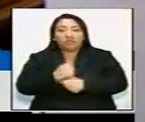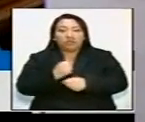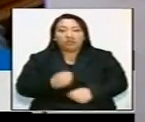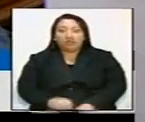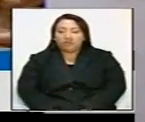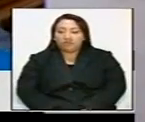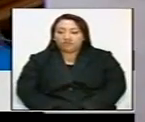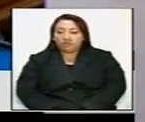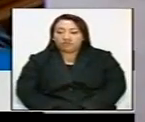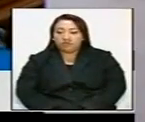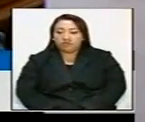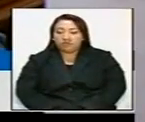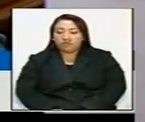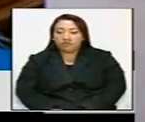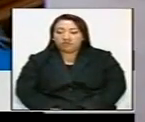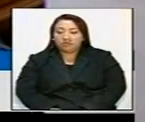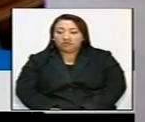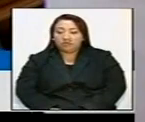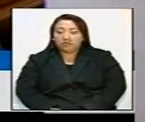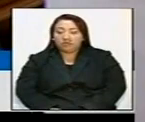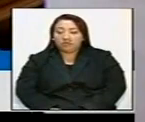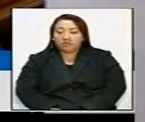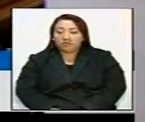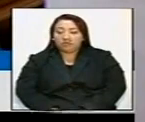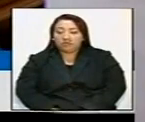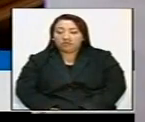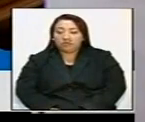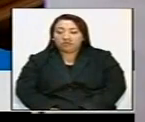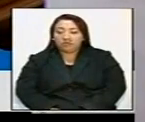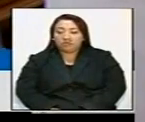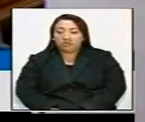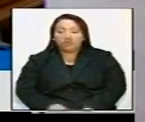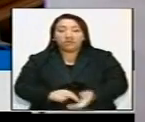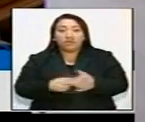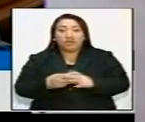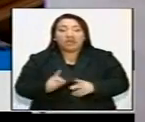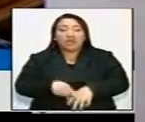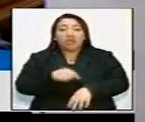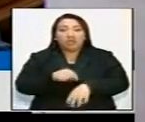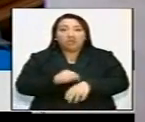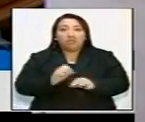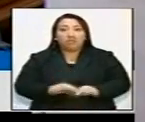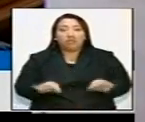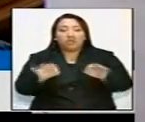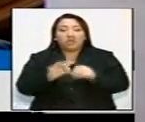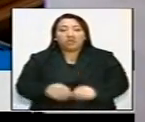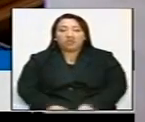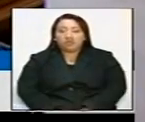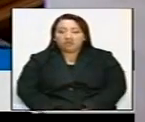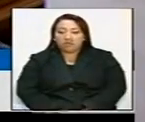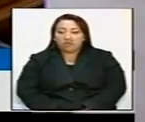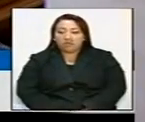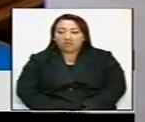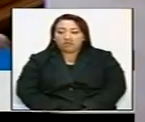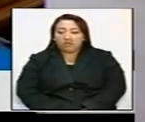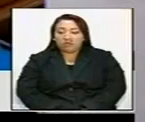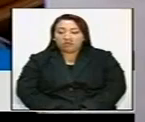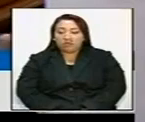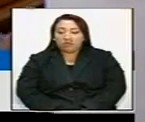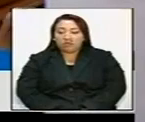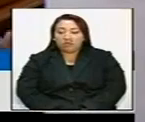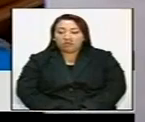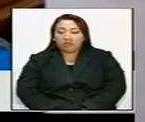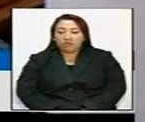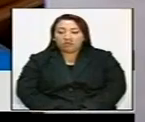productividad, lo cual va a ser más importante en el largo plazo, y no solamente vamos a dejar de